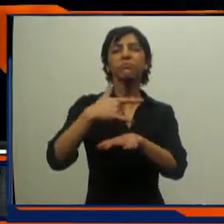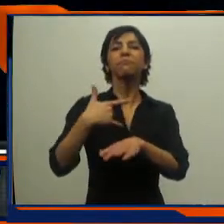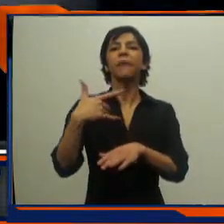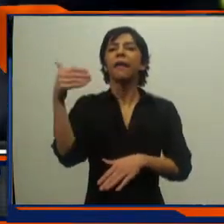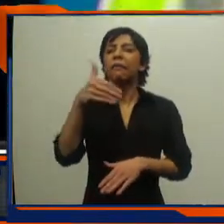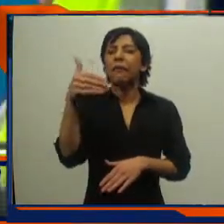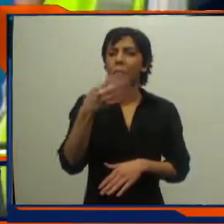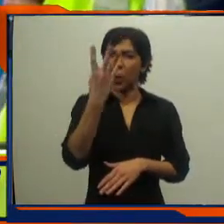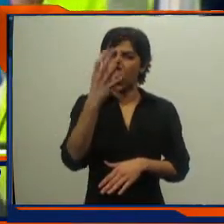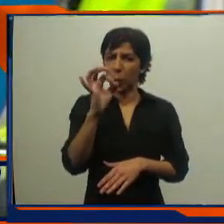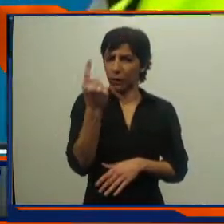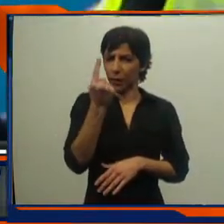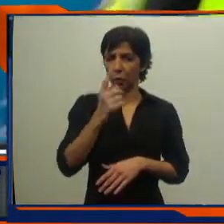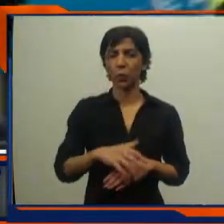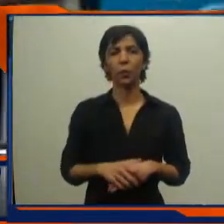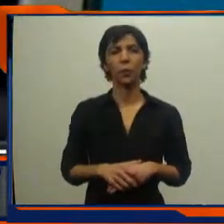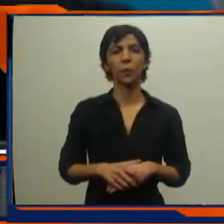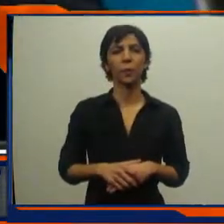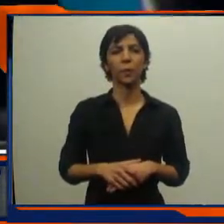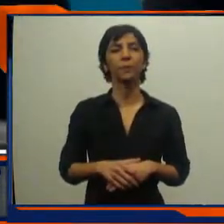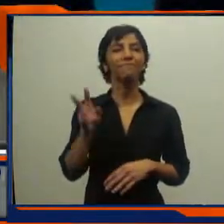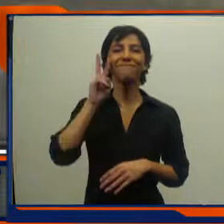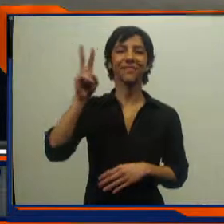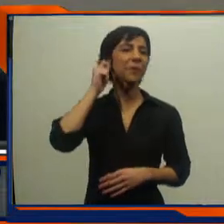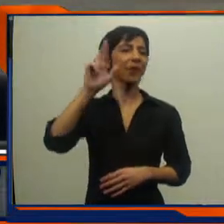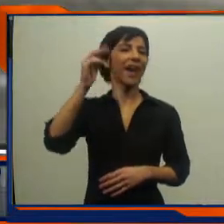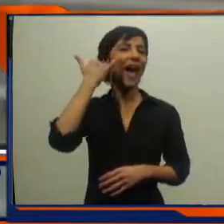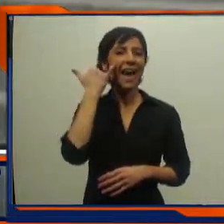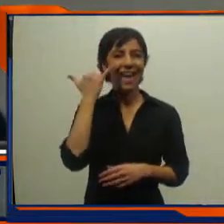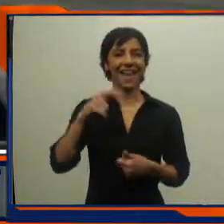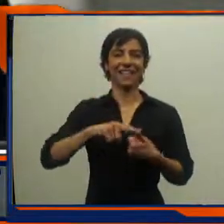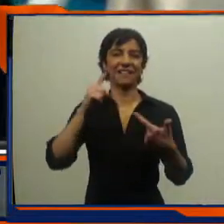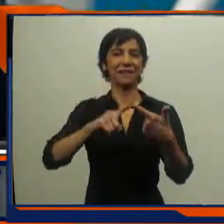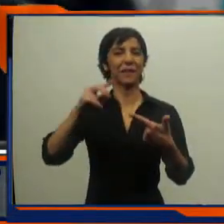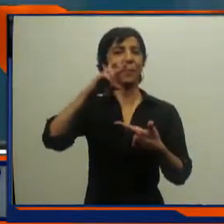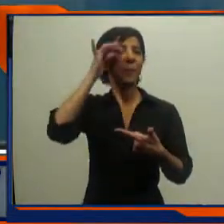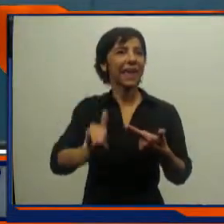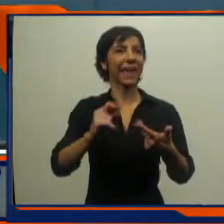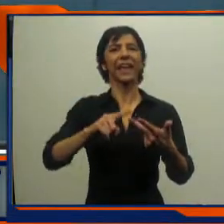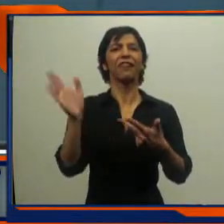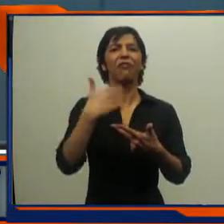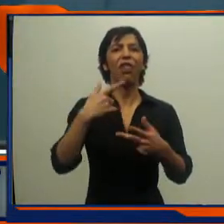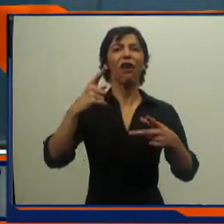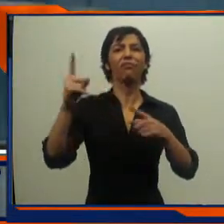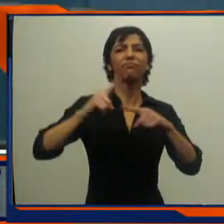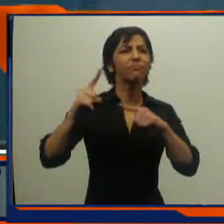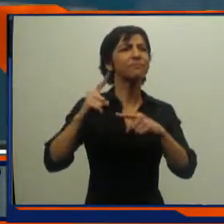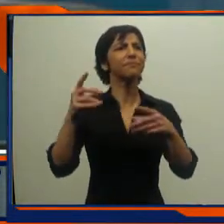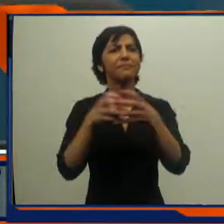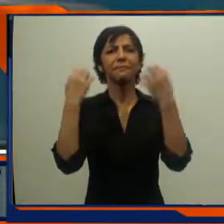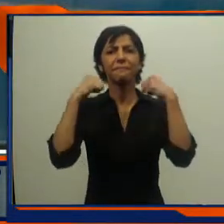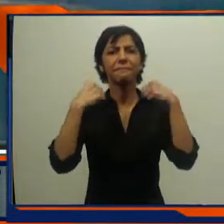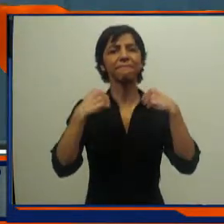minutos, cuando lo vemos a Garay, a Enzo Pérez, dirigentes, ya más tarde iban a estar bajando